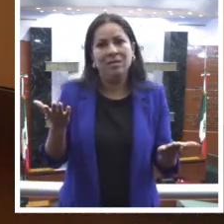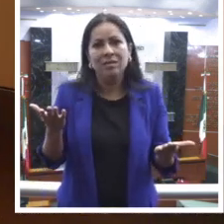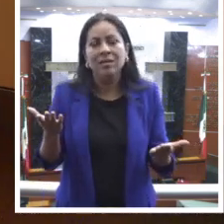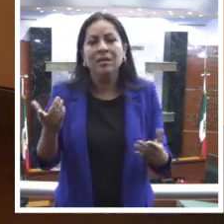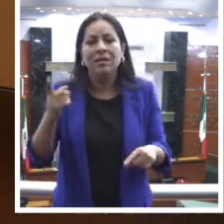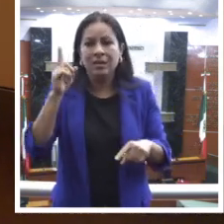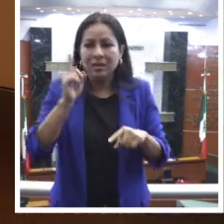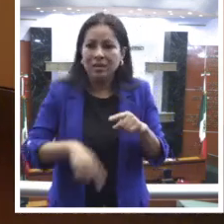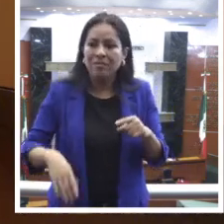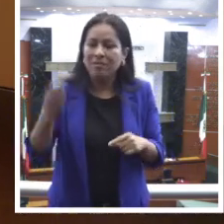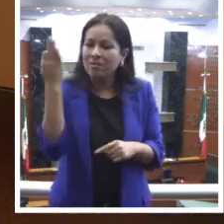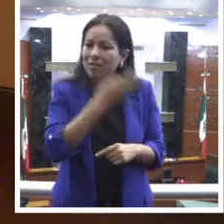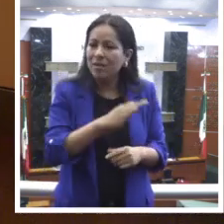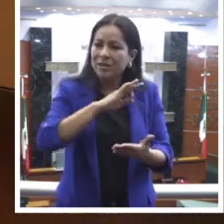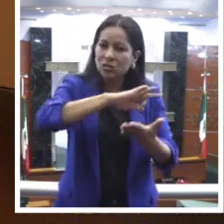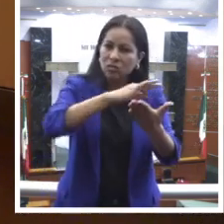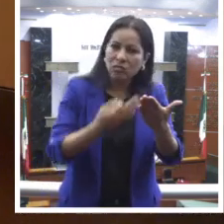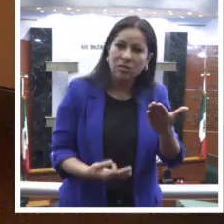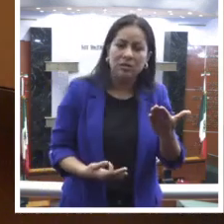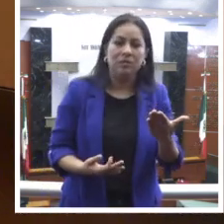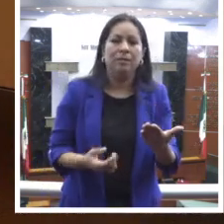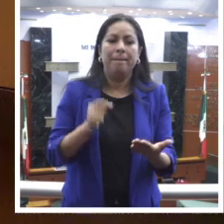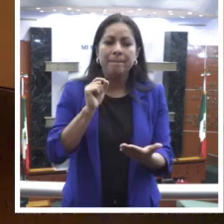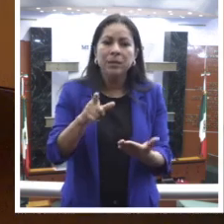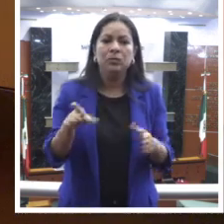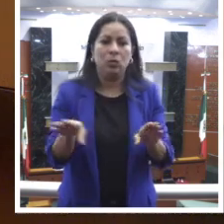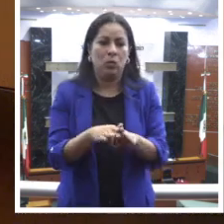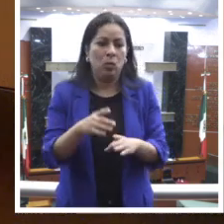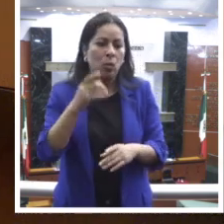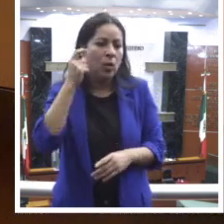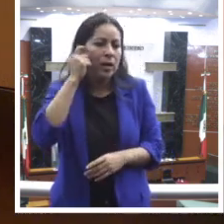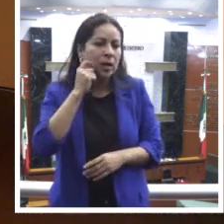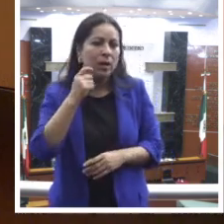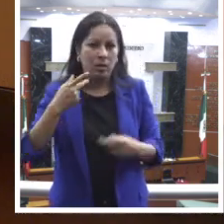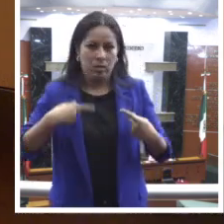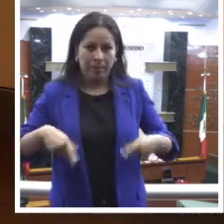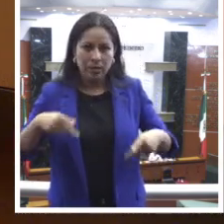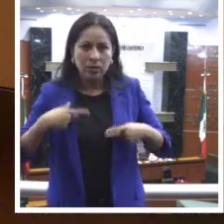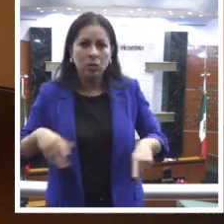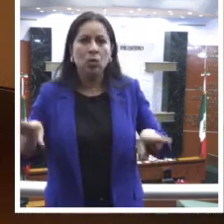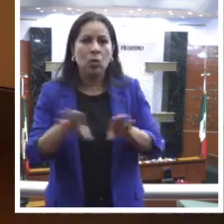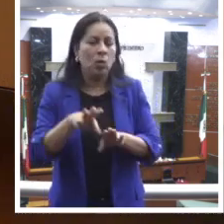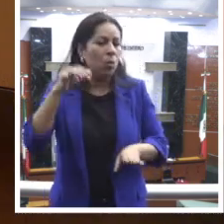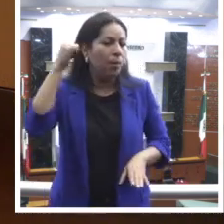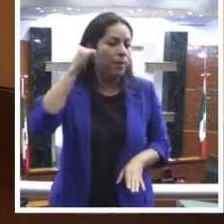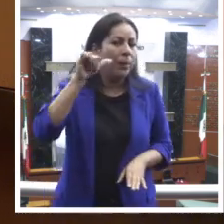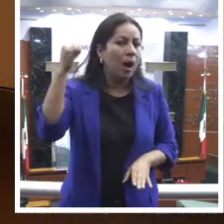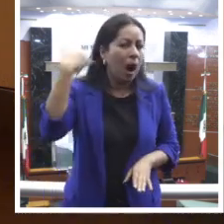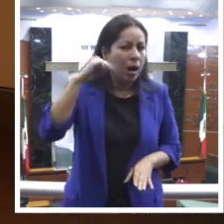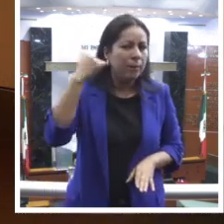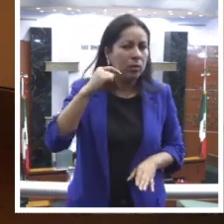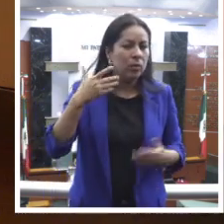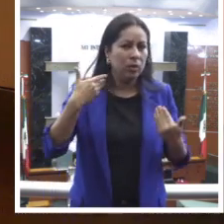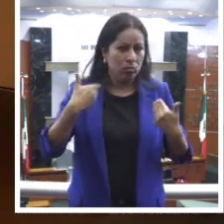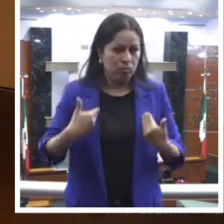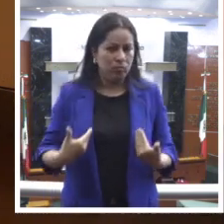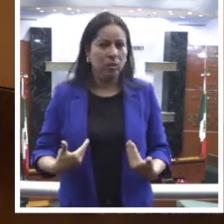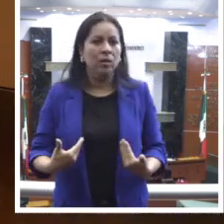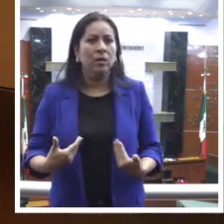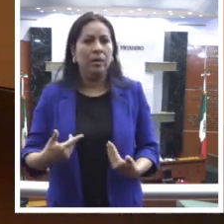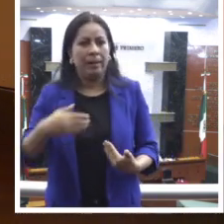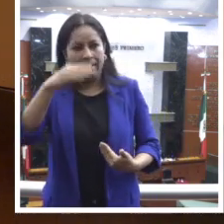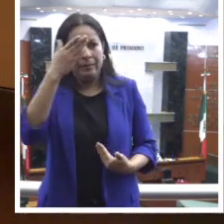falsificación en documentos fiscales como guerrerense como acapulqueño les pido su